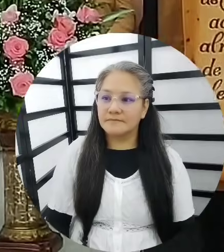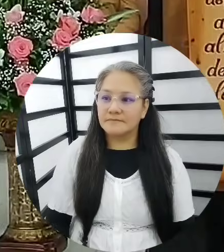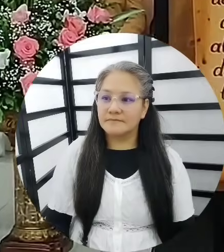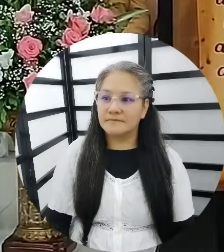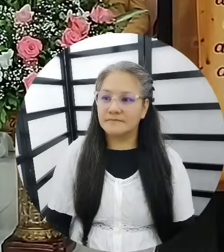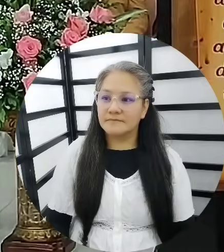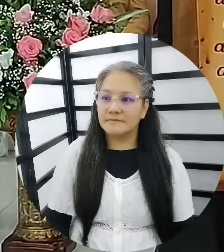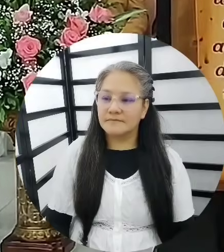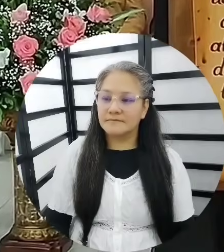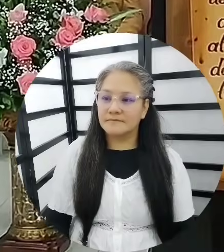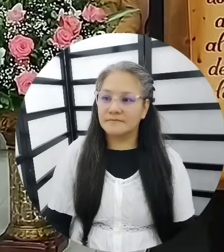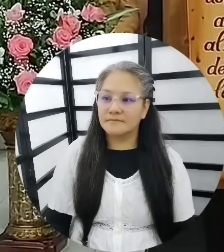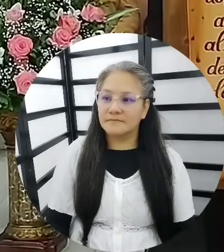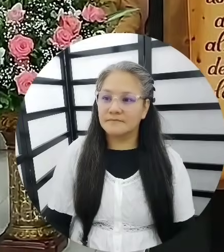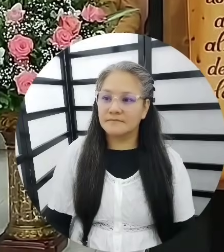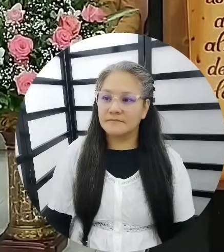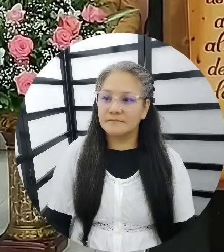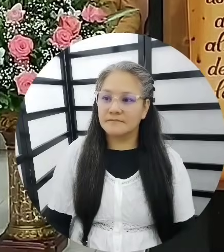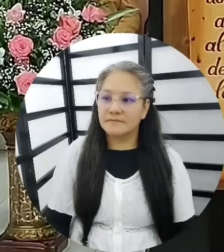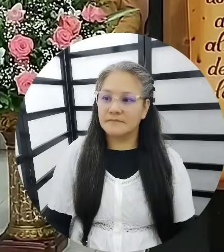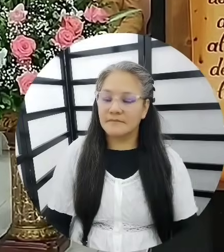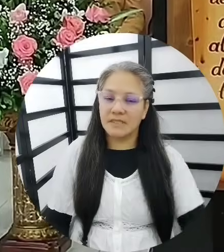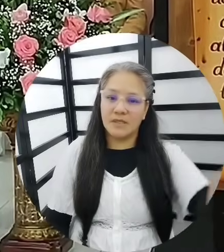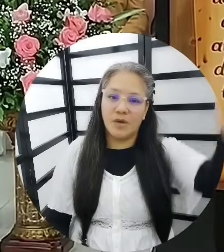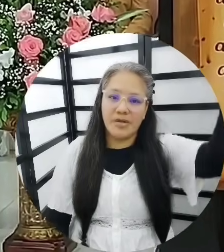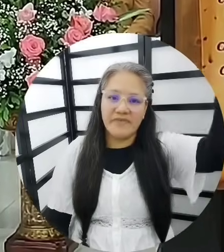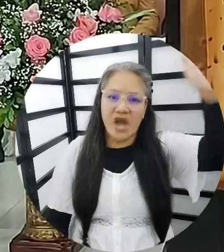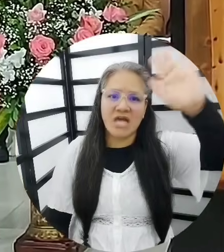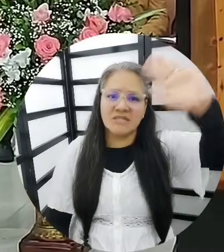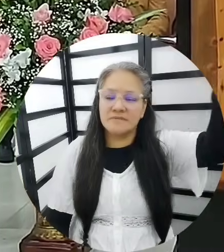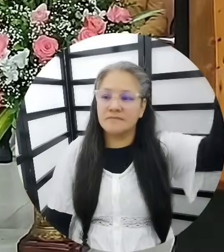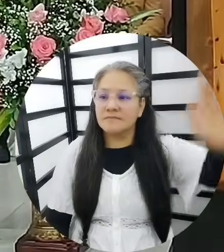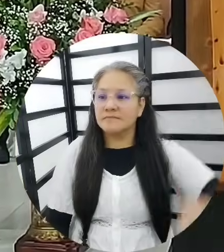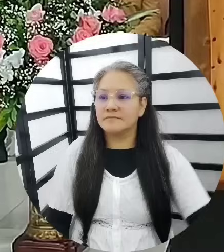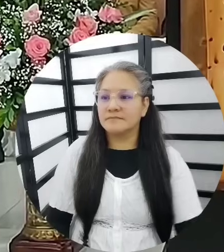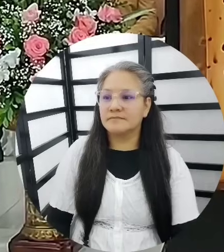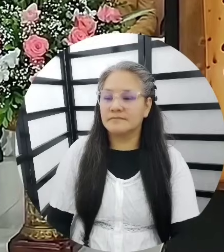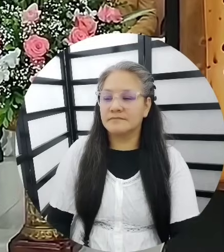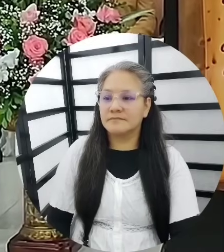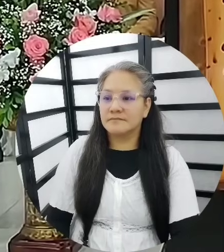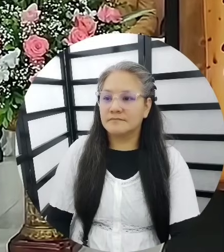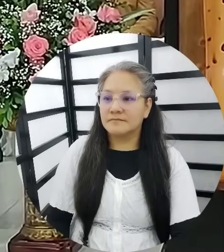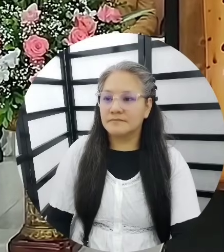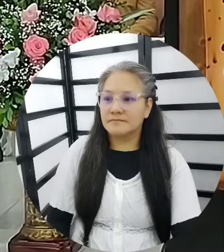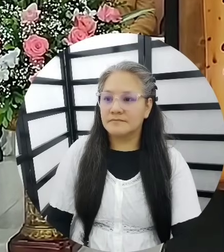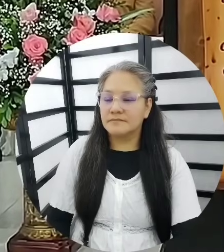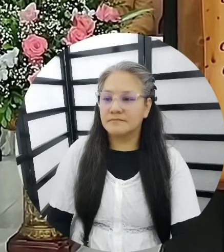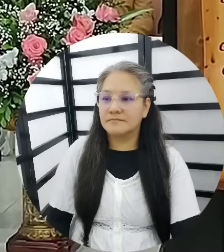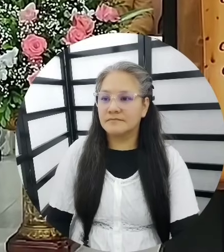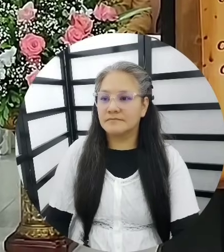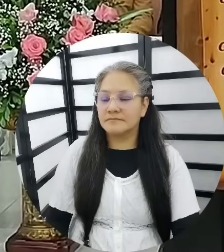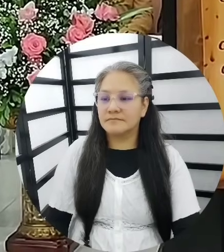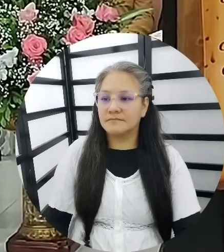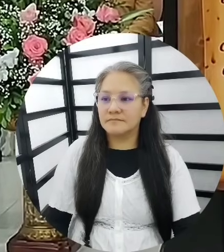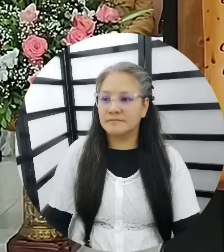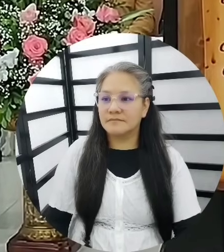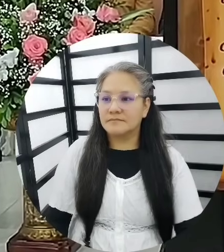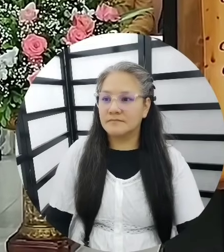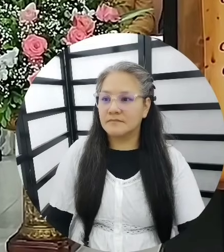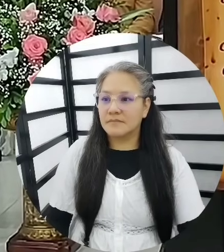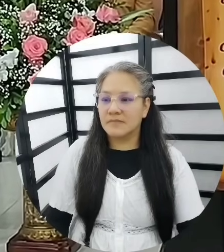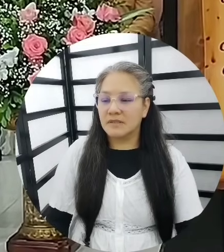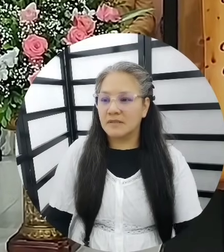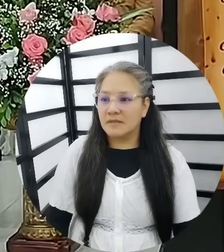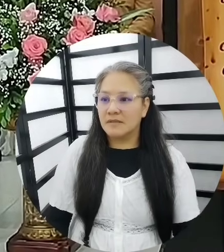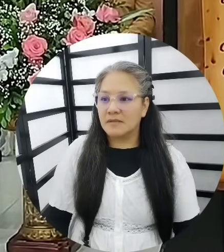ellos se fue en estos días con el Señor aquí en el Ecuador. Alabado el nombre del Señor. Y así hacíamos el trabajo. Fundamos